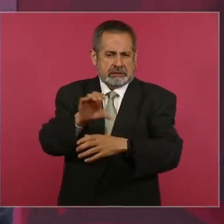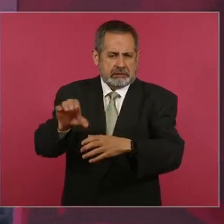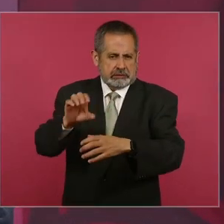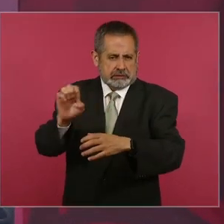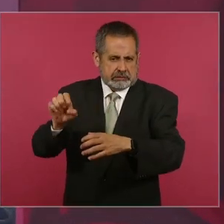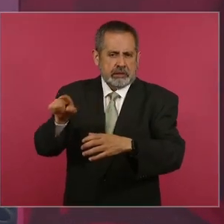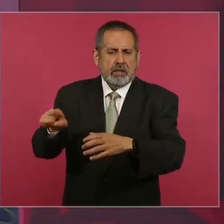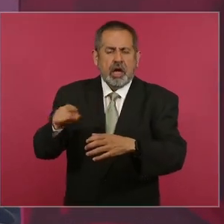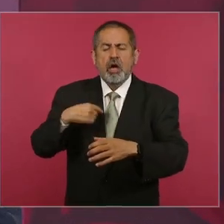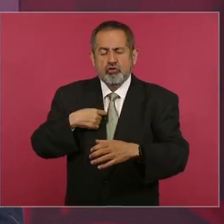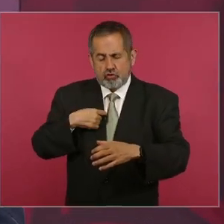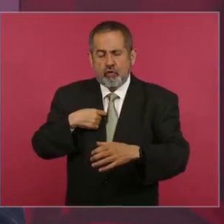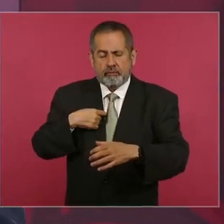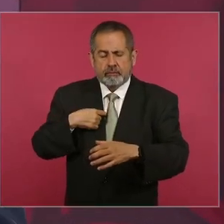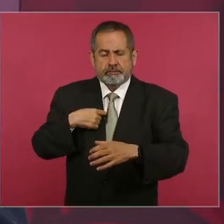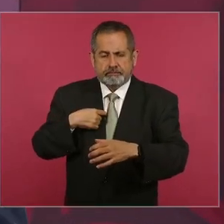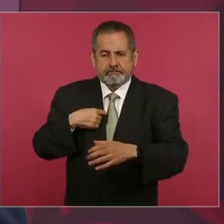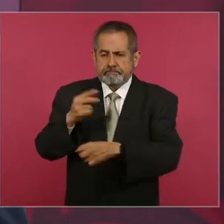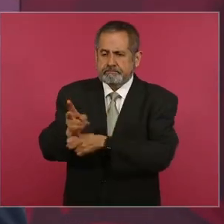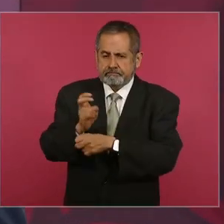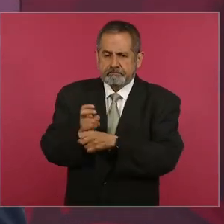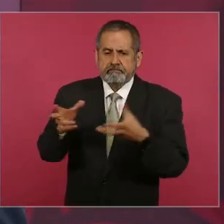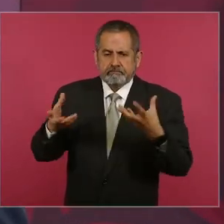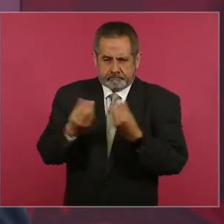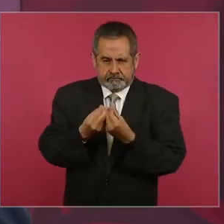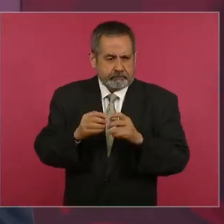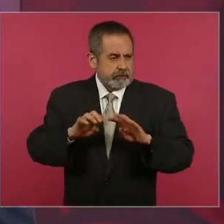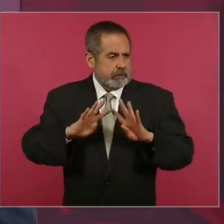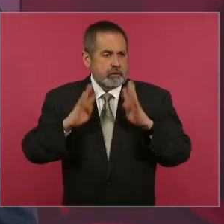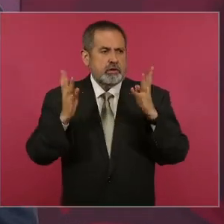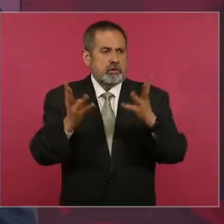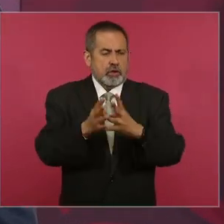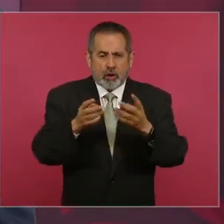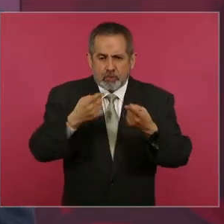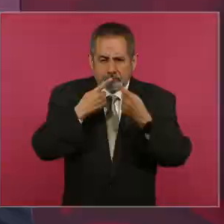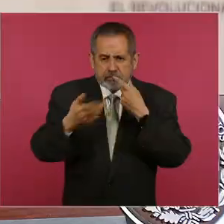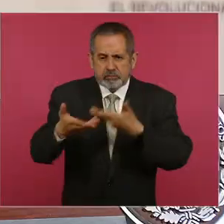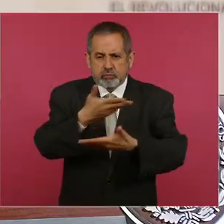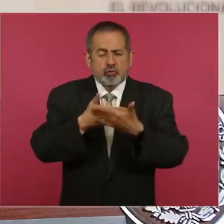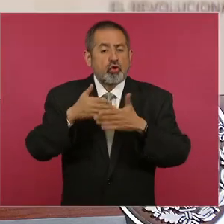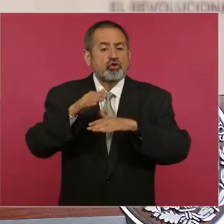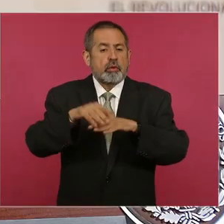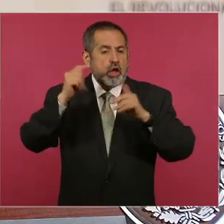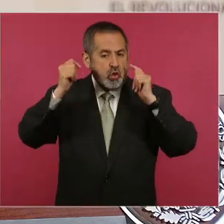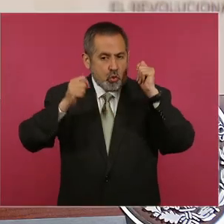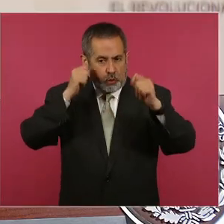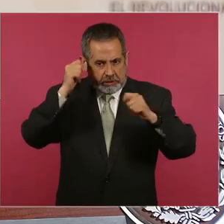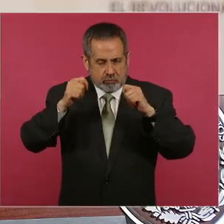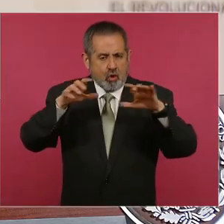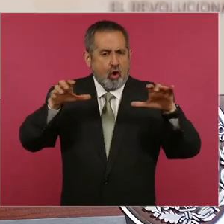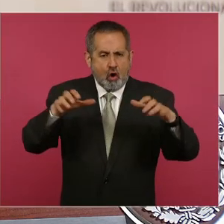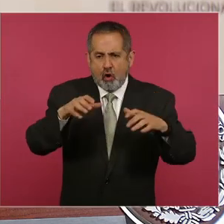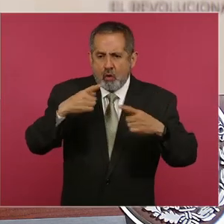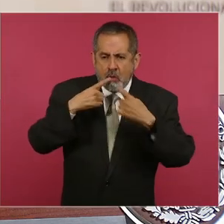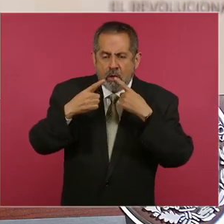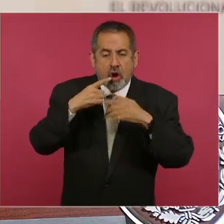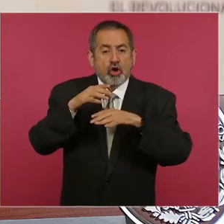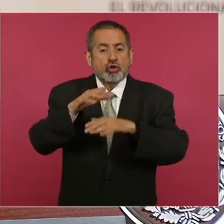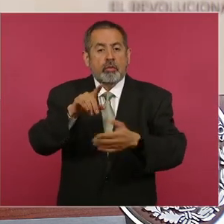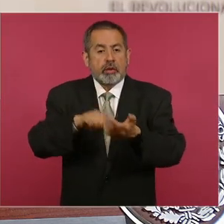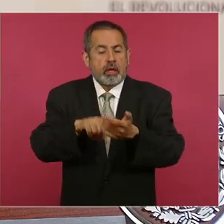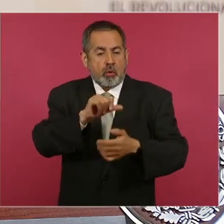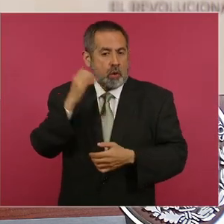reunión con los empresarios del turismo para lo de Oaxaca.